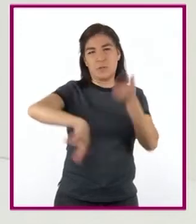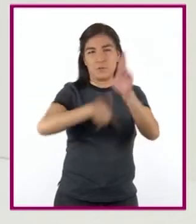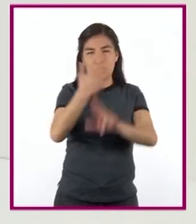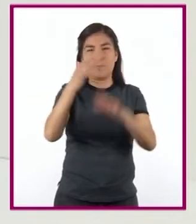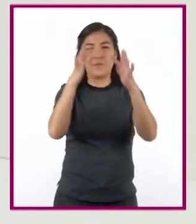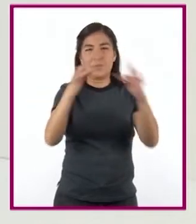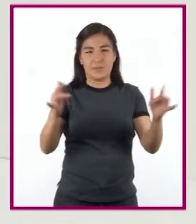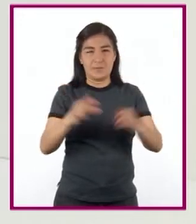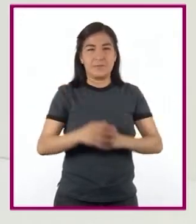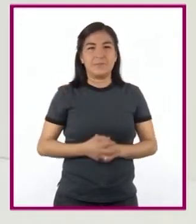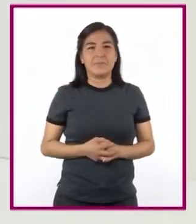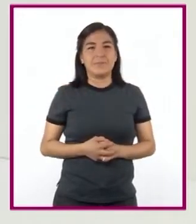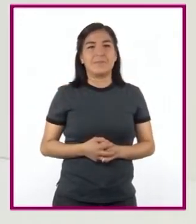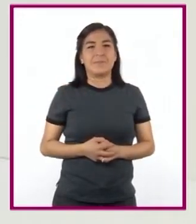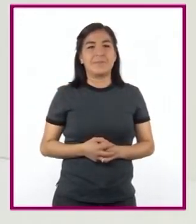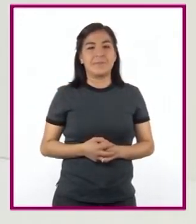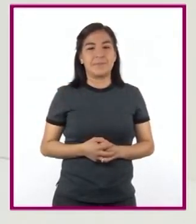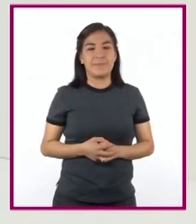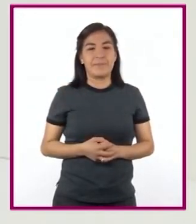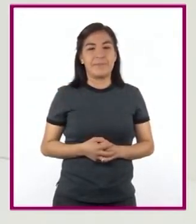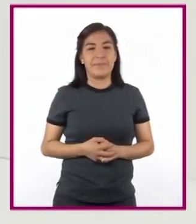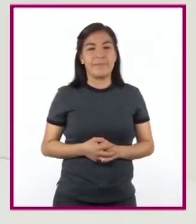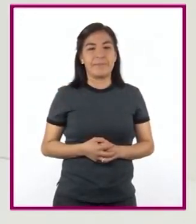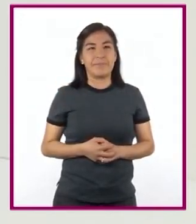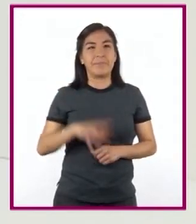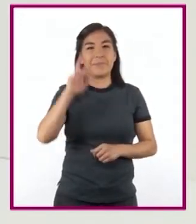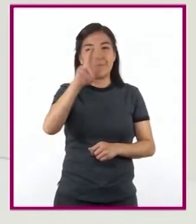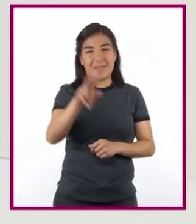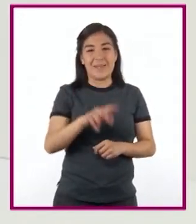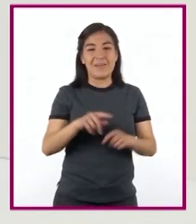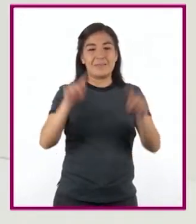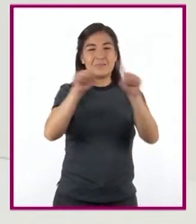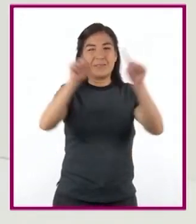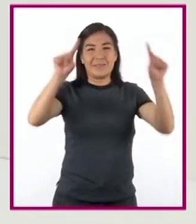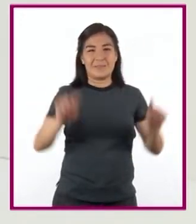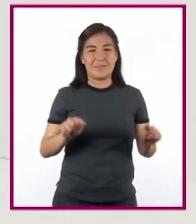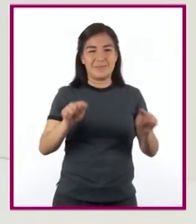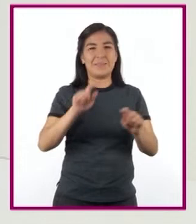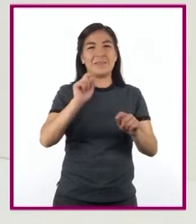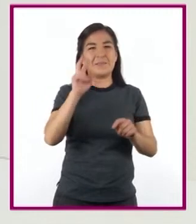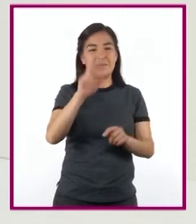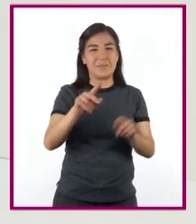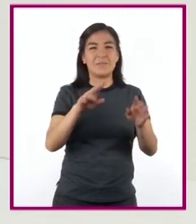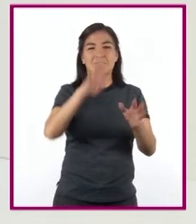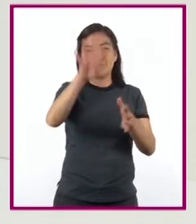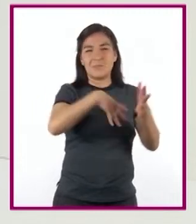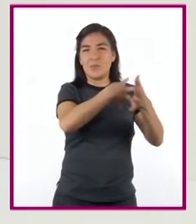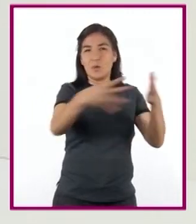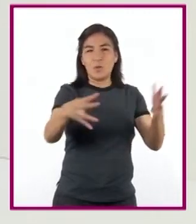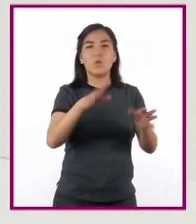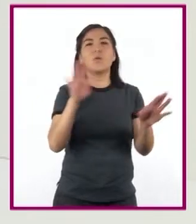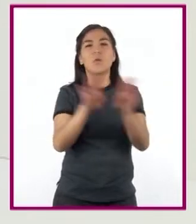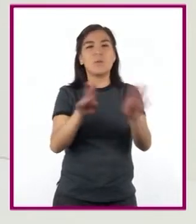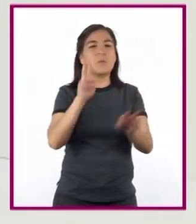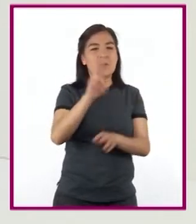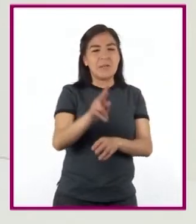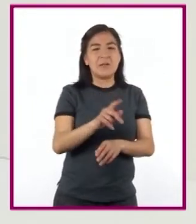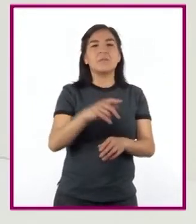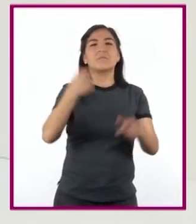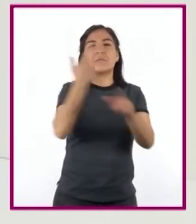Francesa. En la siguiente tabla veremos algunos elementos de las ideas liberales e